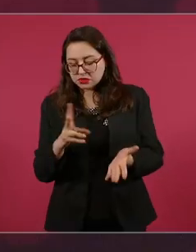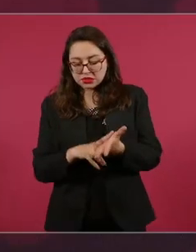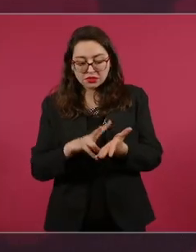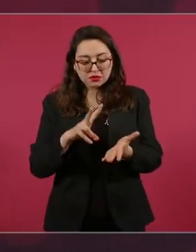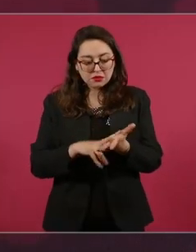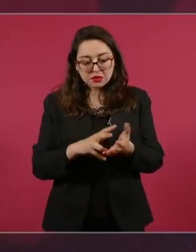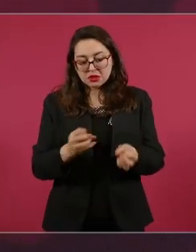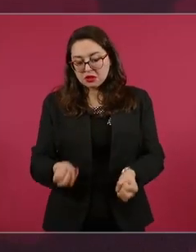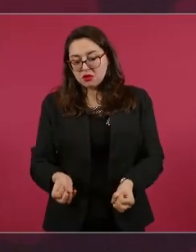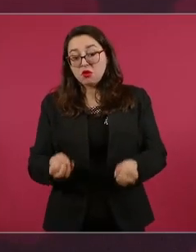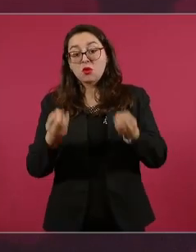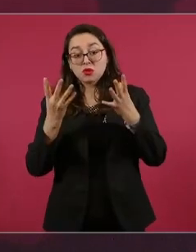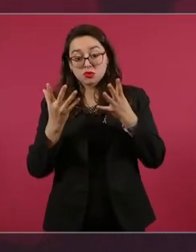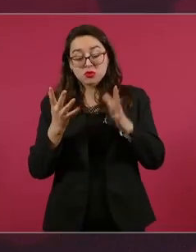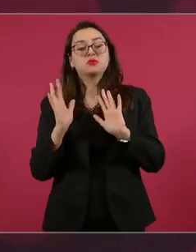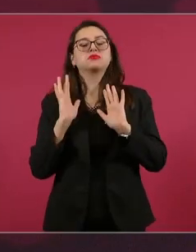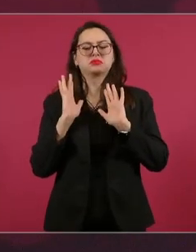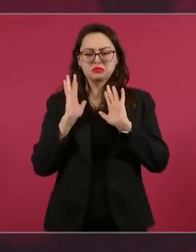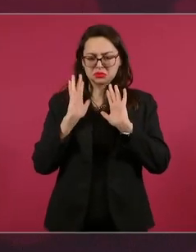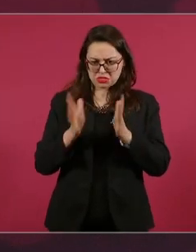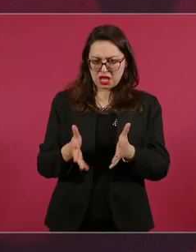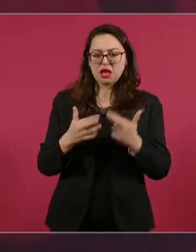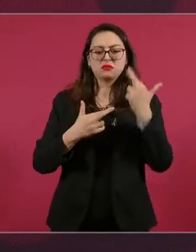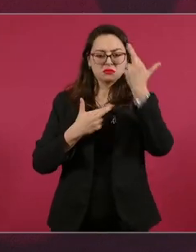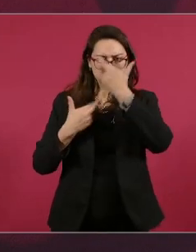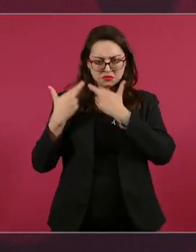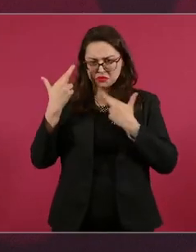Se elaboró ese avalúo